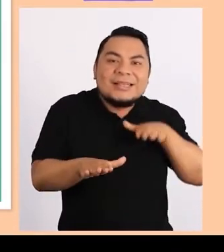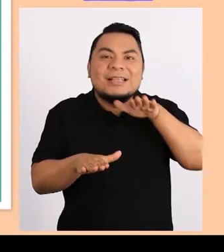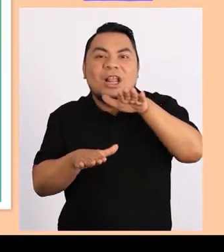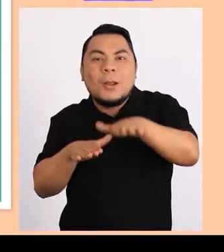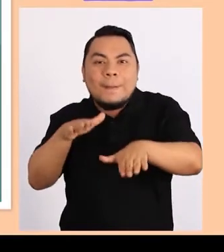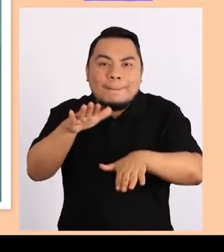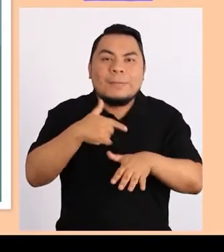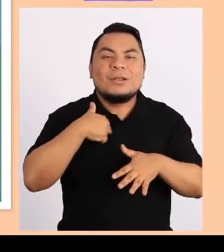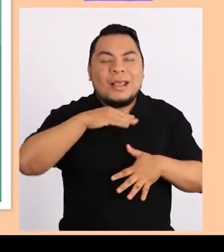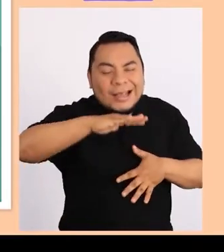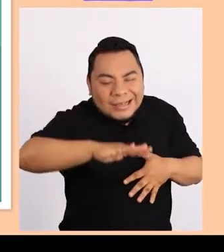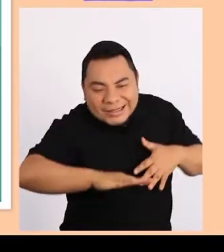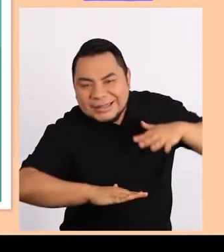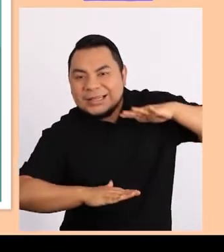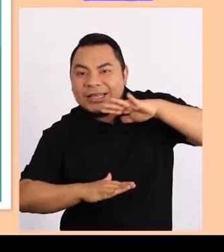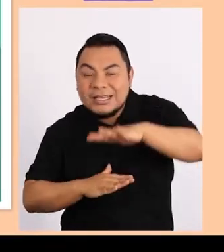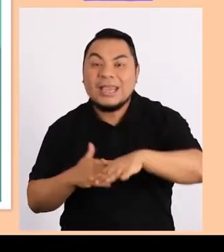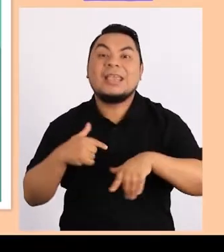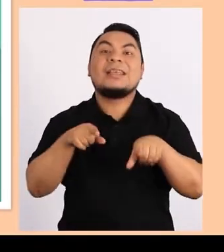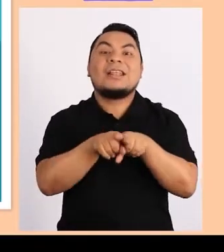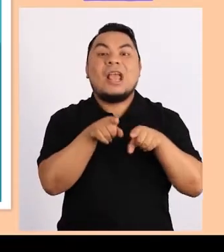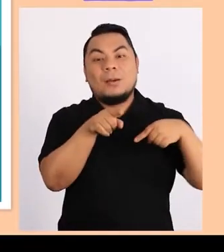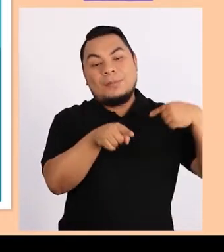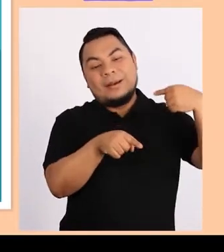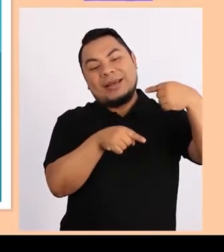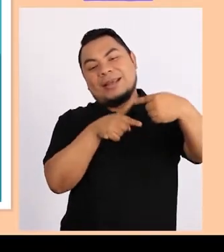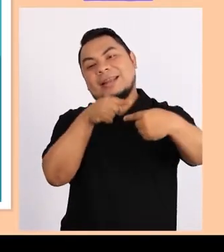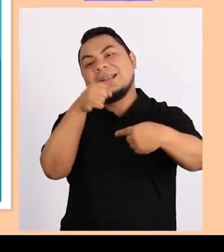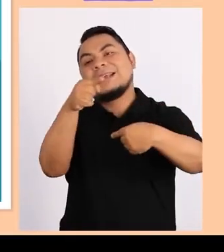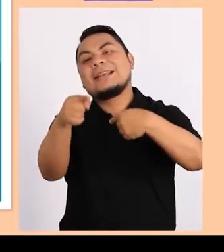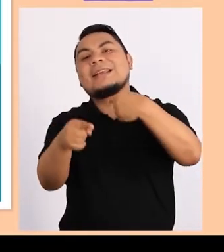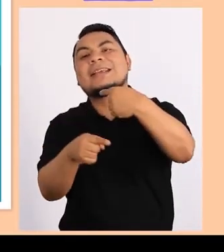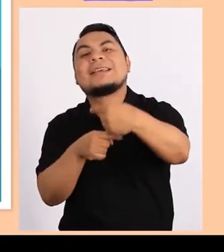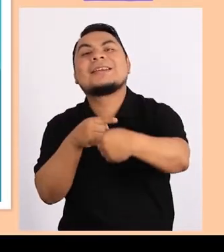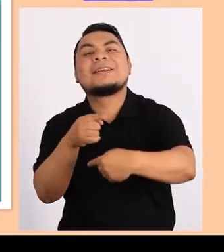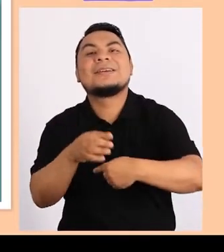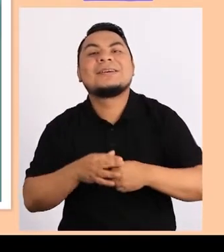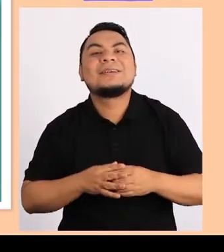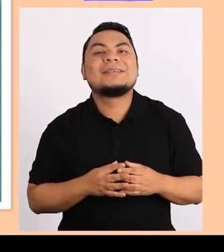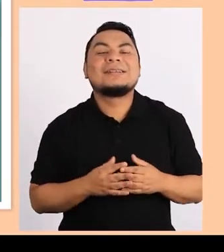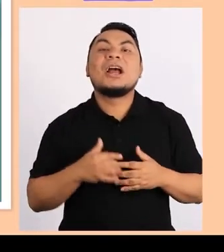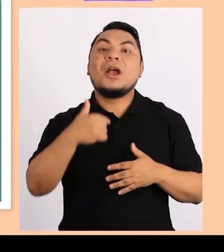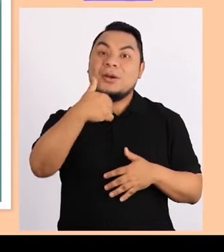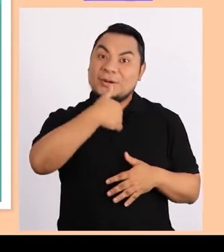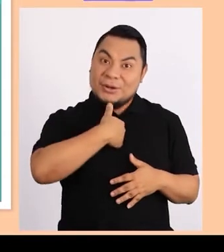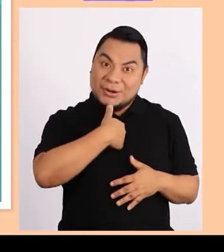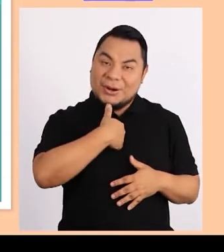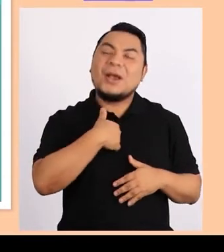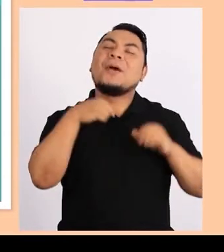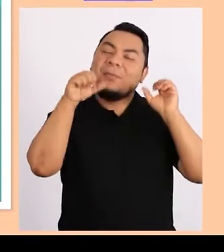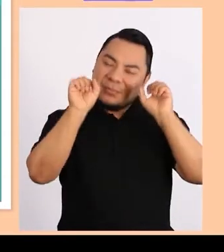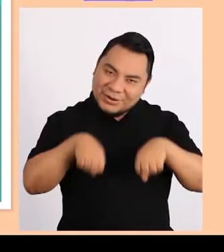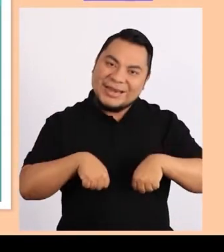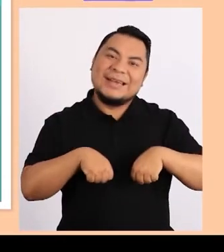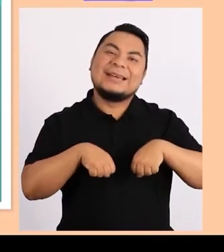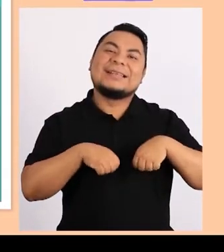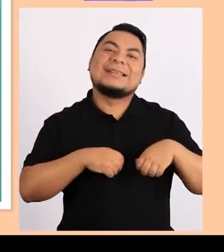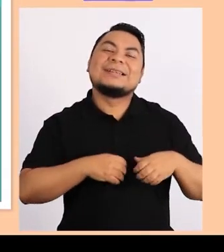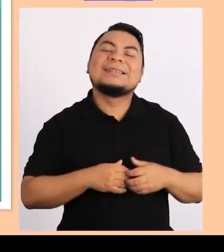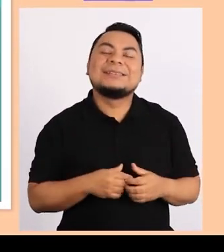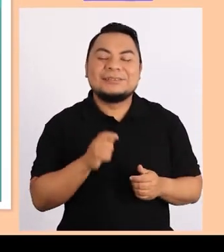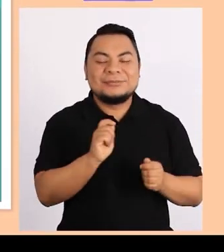Gateo, me arrastro y giro, yo puedo.